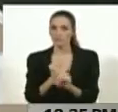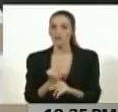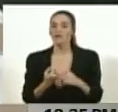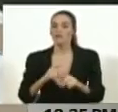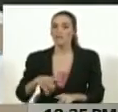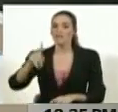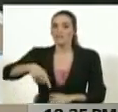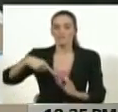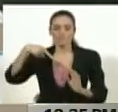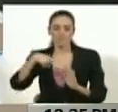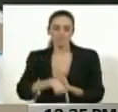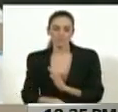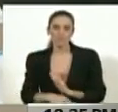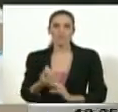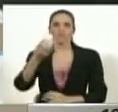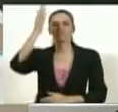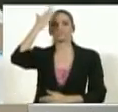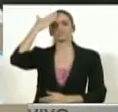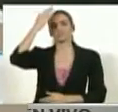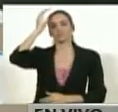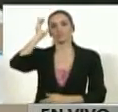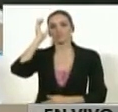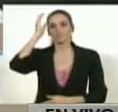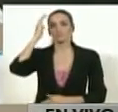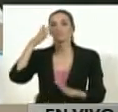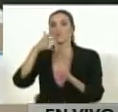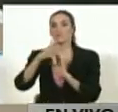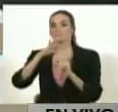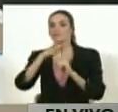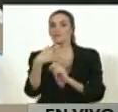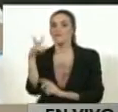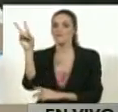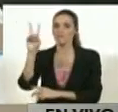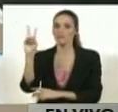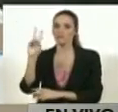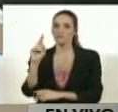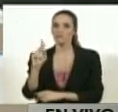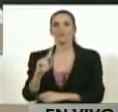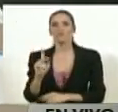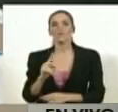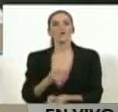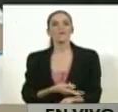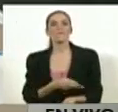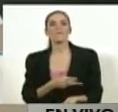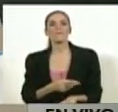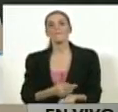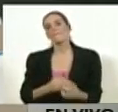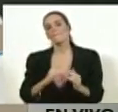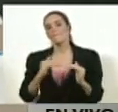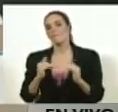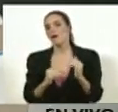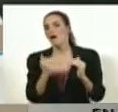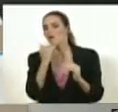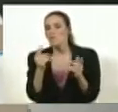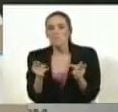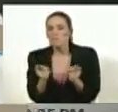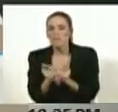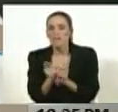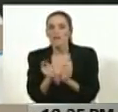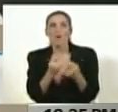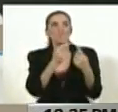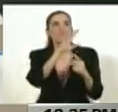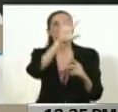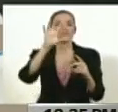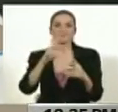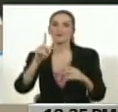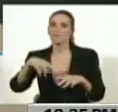también profundamente conscientes de que lo que está ocurriendo en Venezuela no es menos grave de lo que puede estar ocurriendo en otro de los países